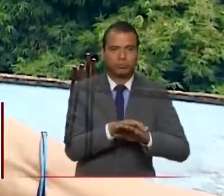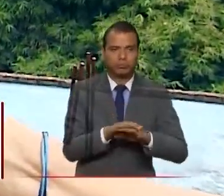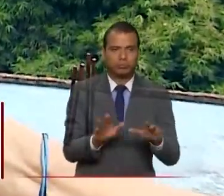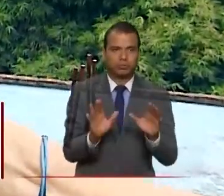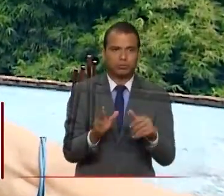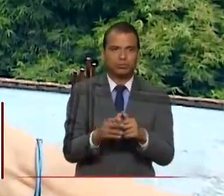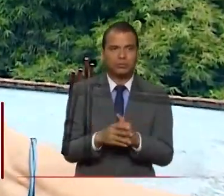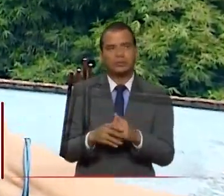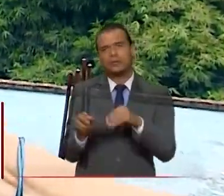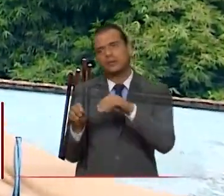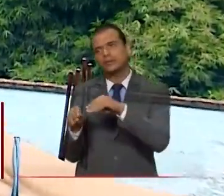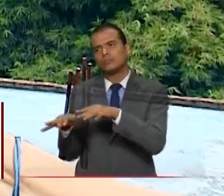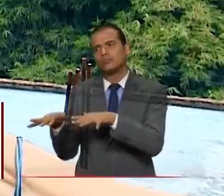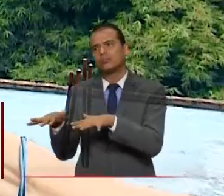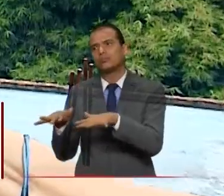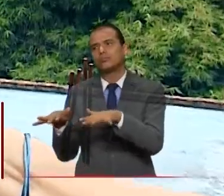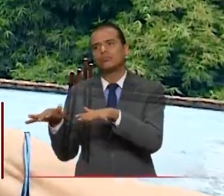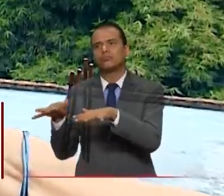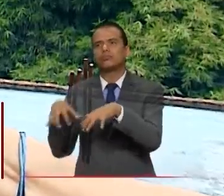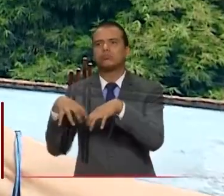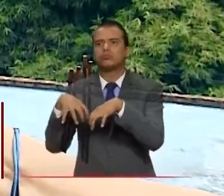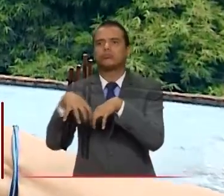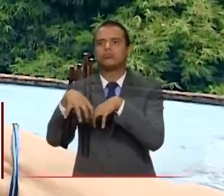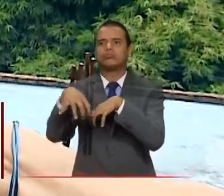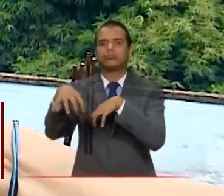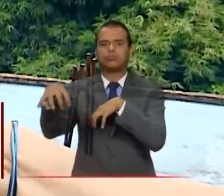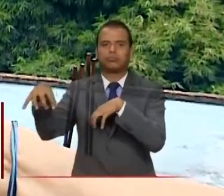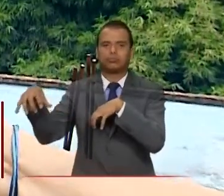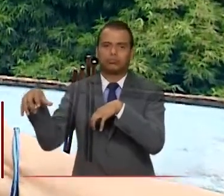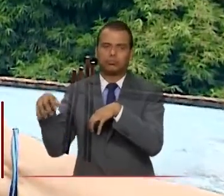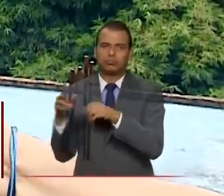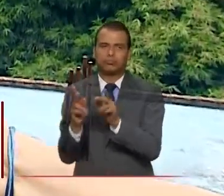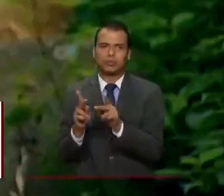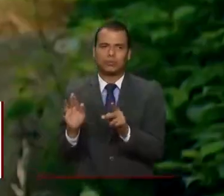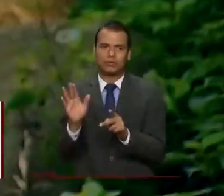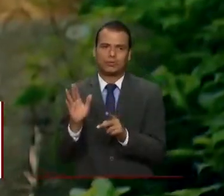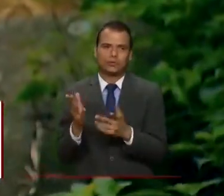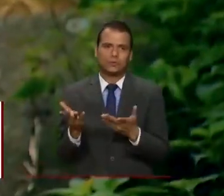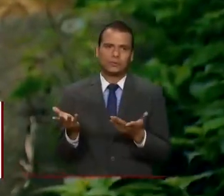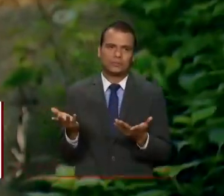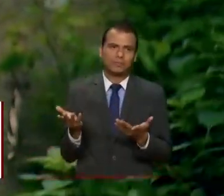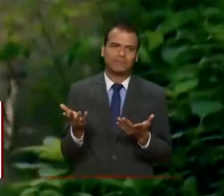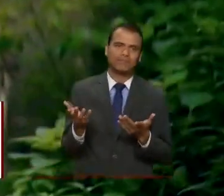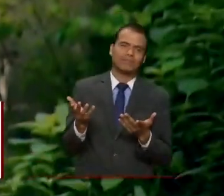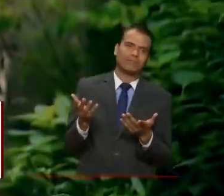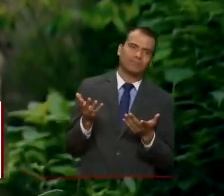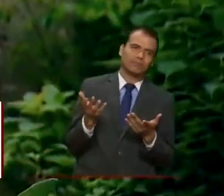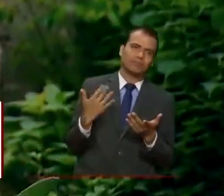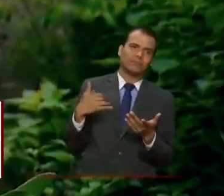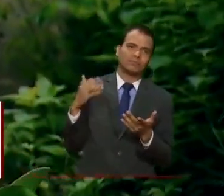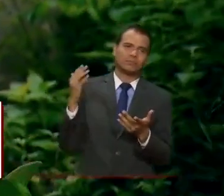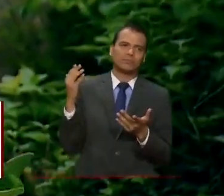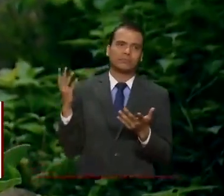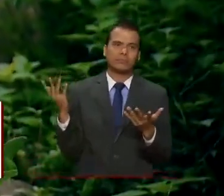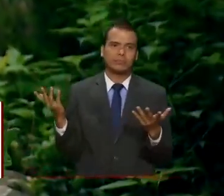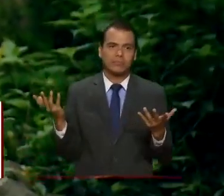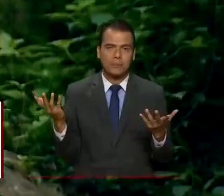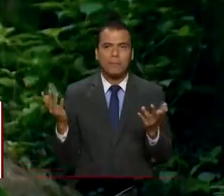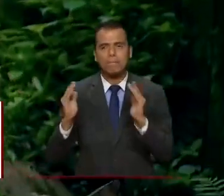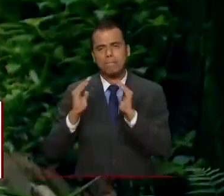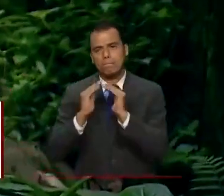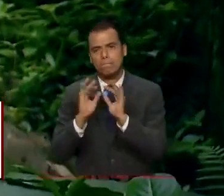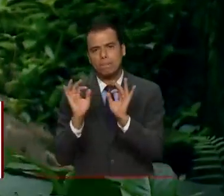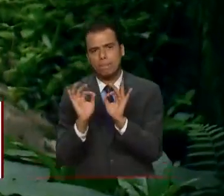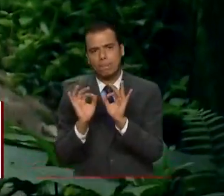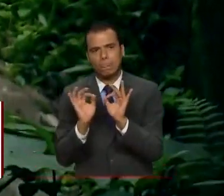bastante desbordada. O sea, en 5 años nos hemos encontrado con situaciones como que lo que es actualmente la vivienda pasa a ser un problema de convivencia, porque pues